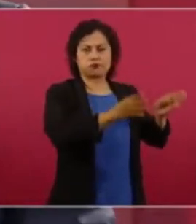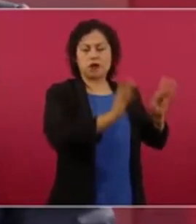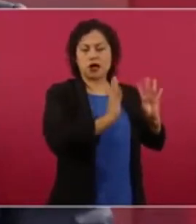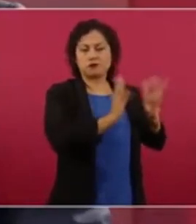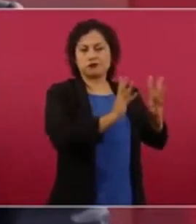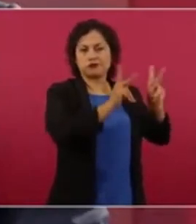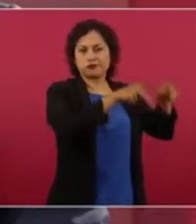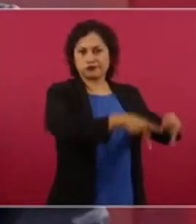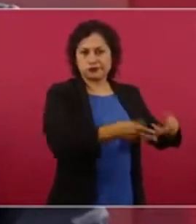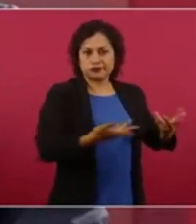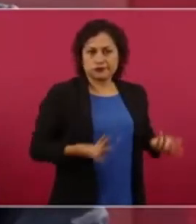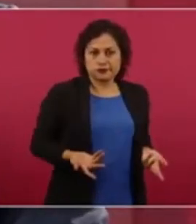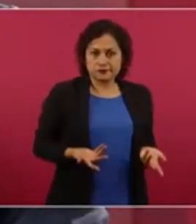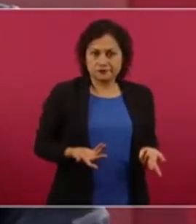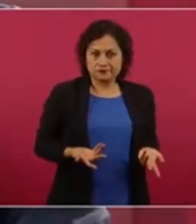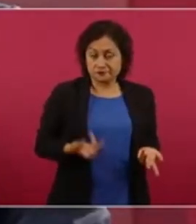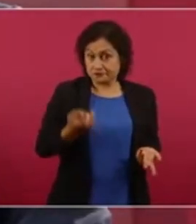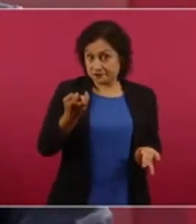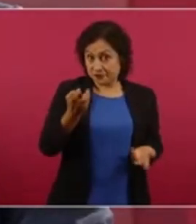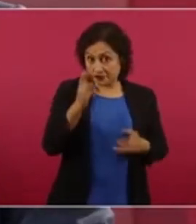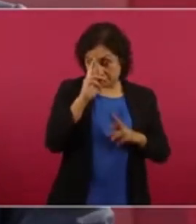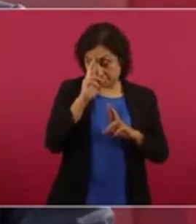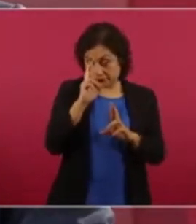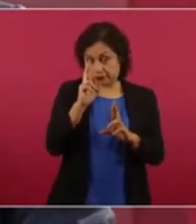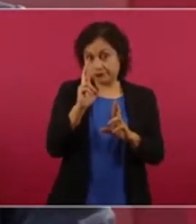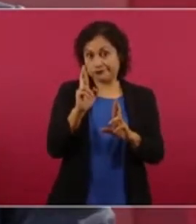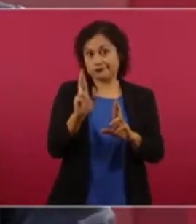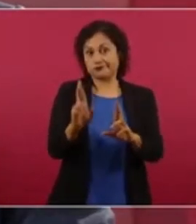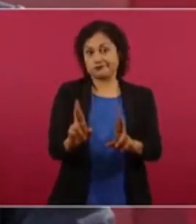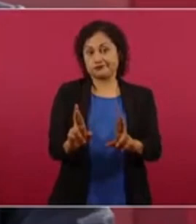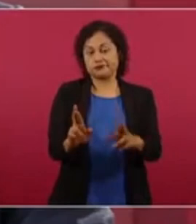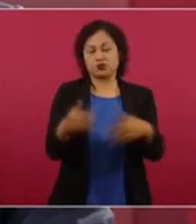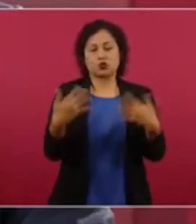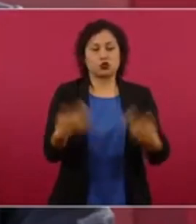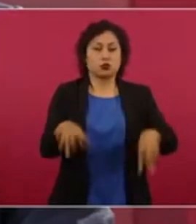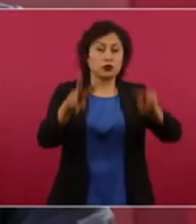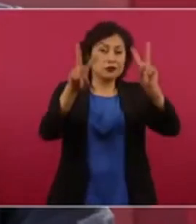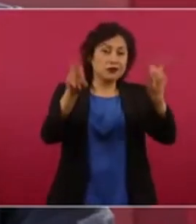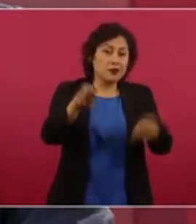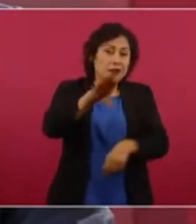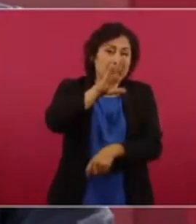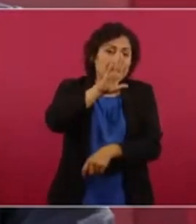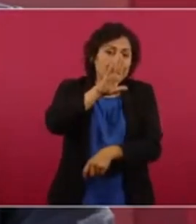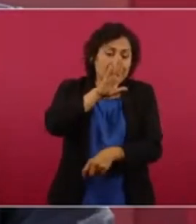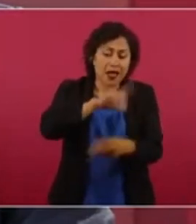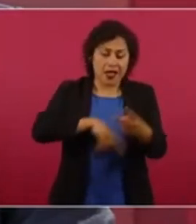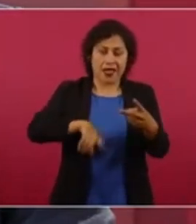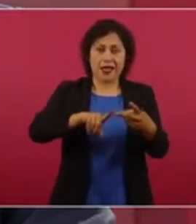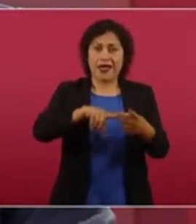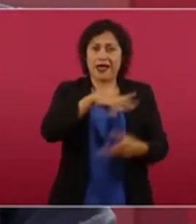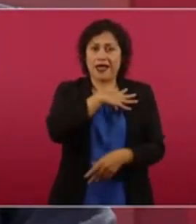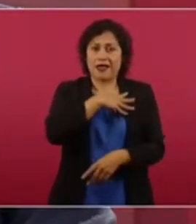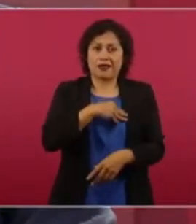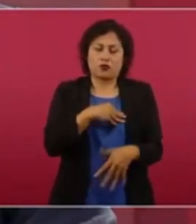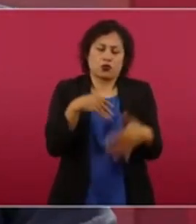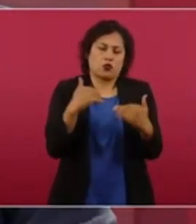Esas son cosas mayores, las mamás, los hijos.